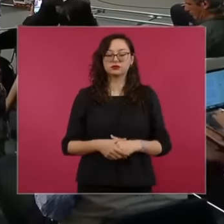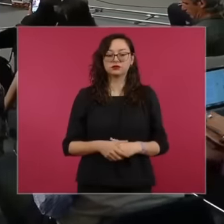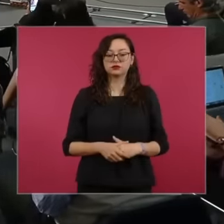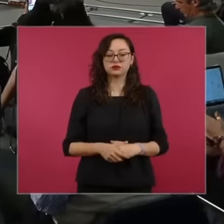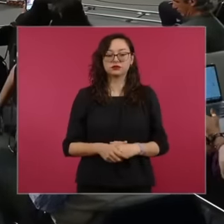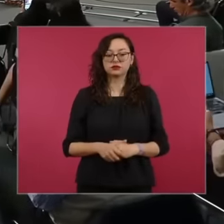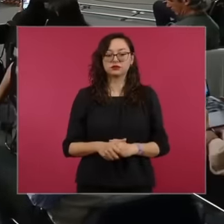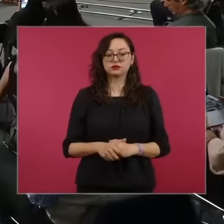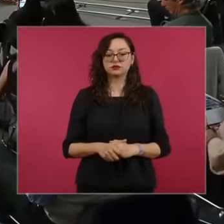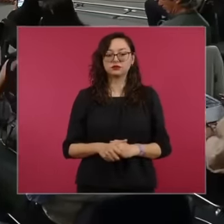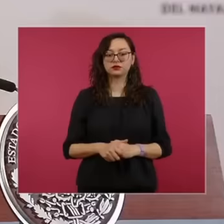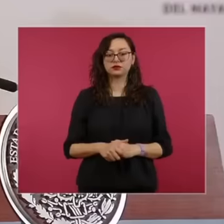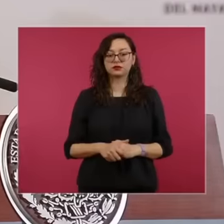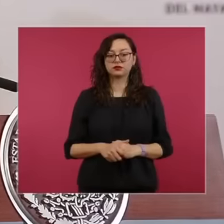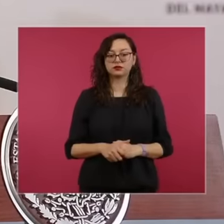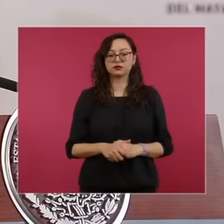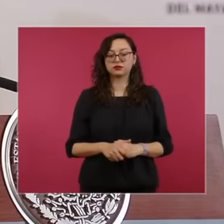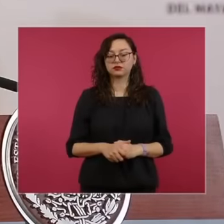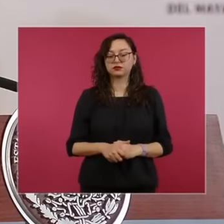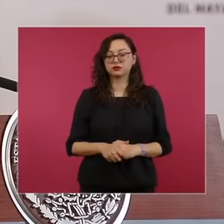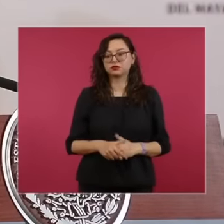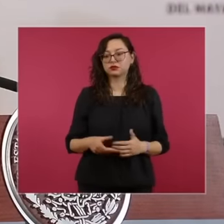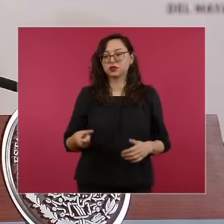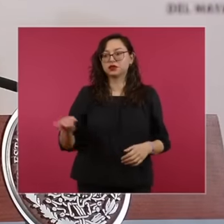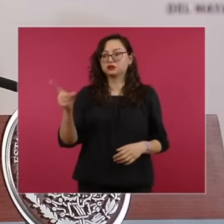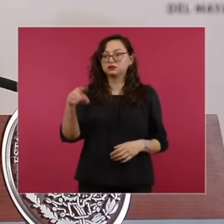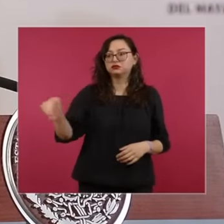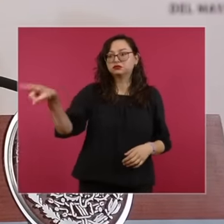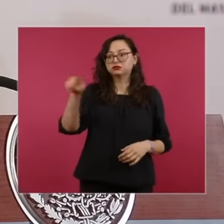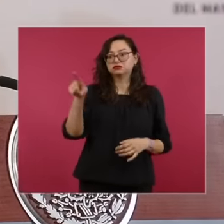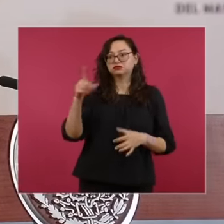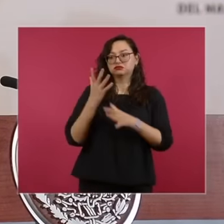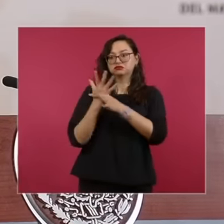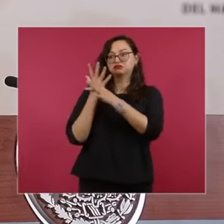con el fin justifica los medios